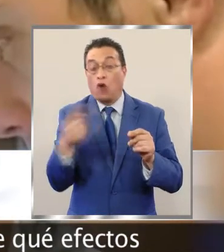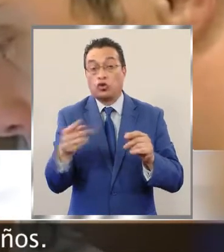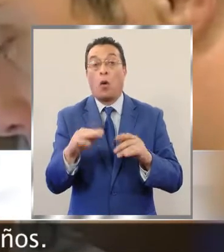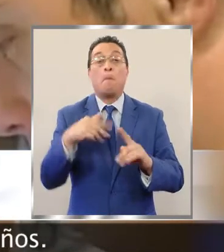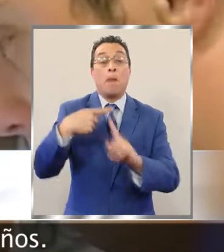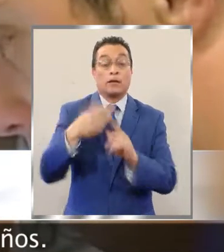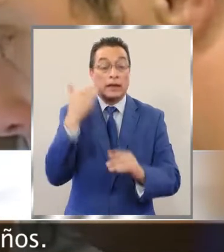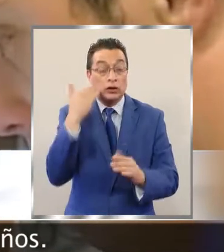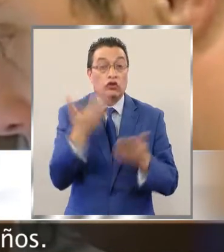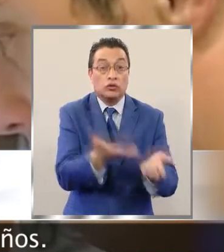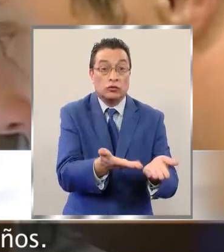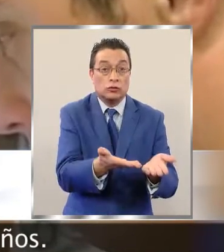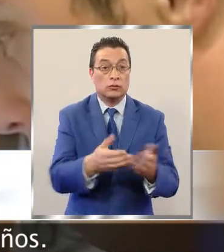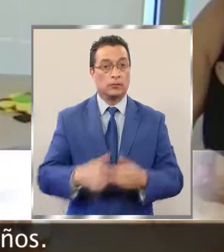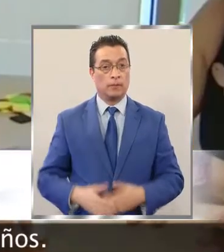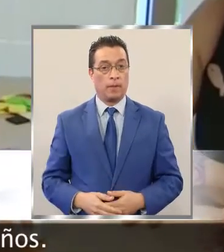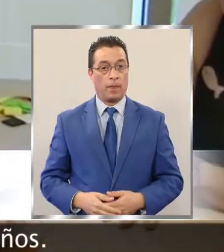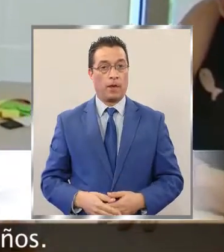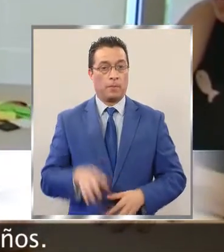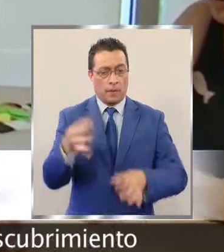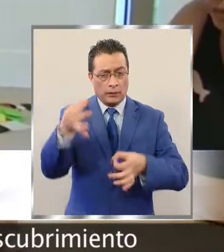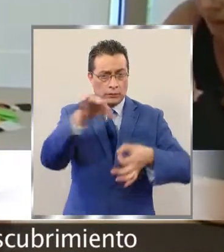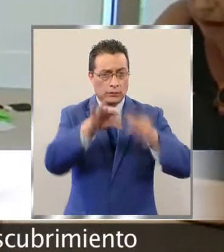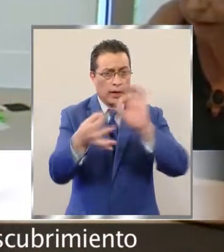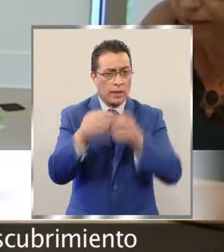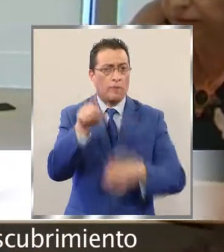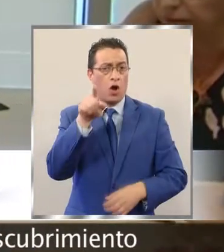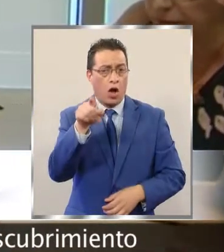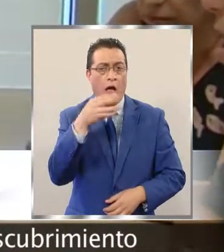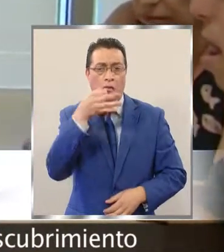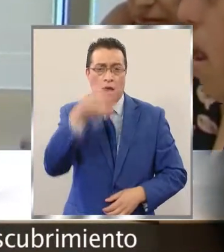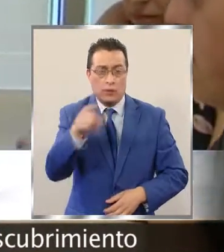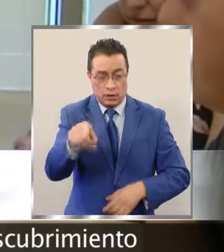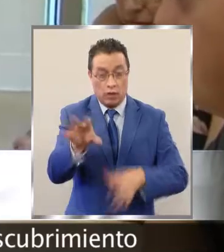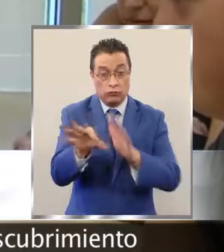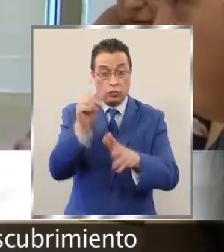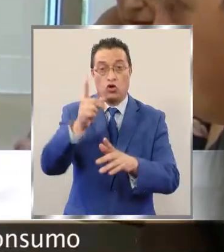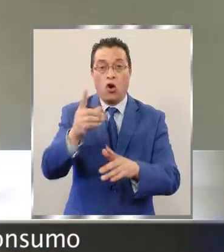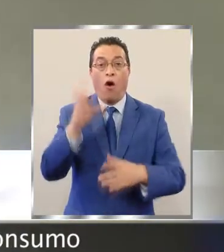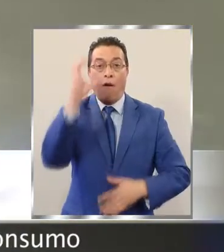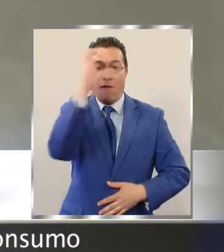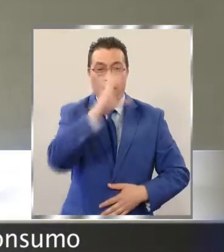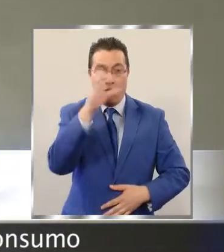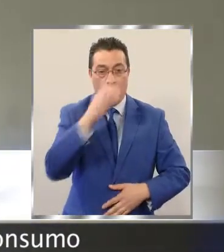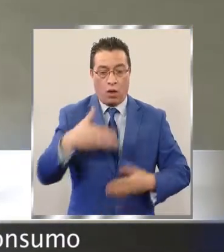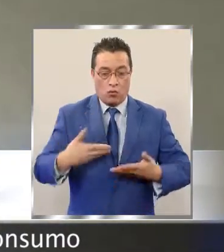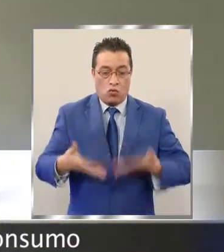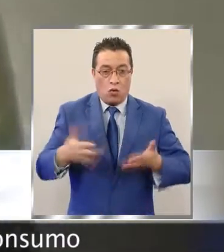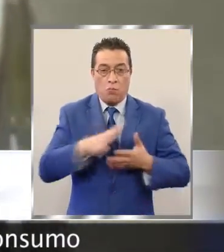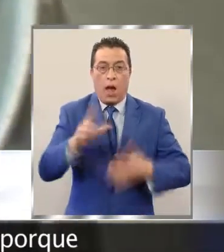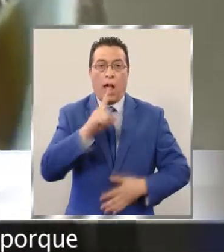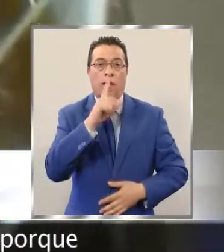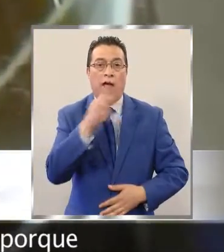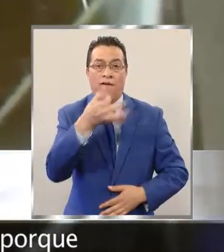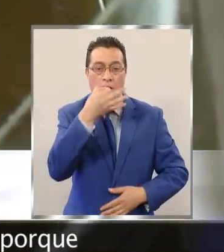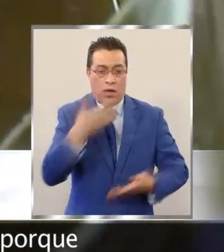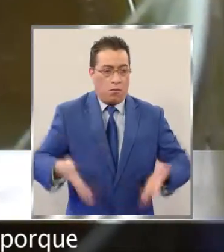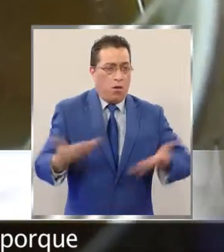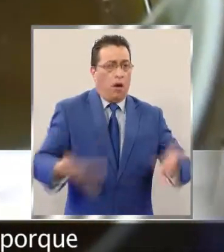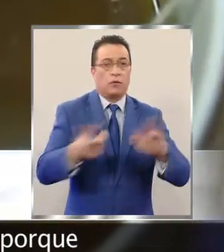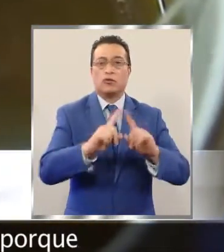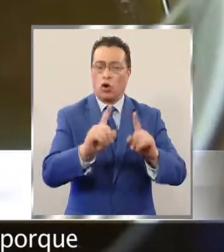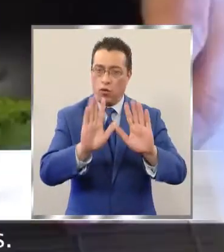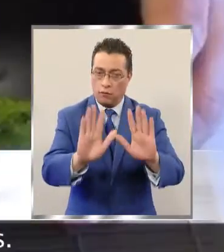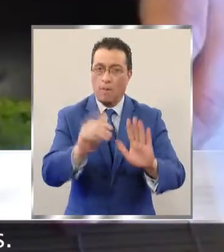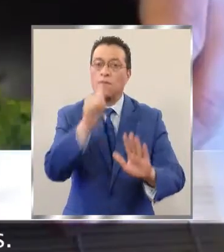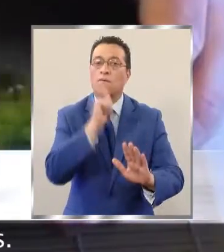efectos podría tener en los niños. Según los científicos, este descubrimiento no busca promover el consumo desmedido de té